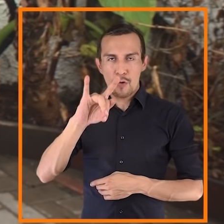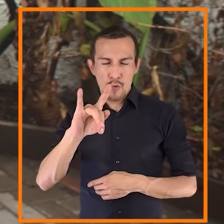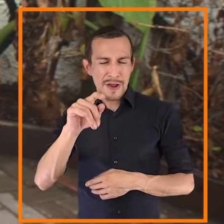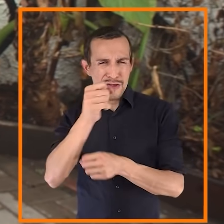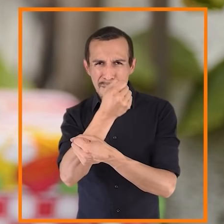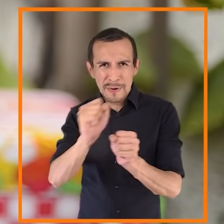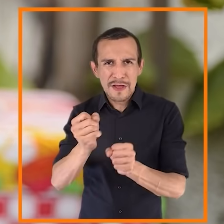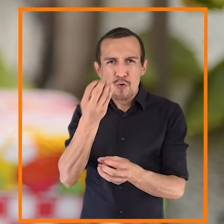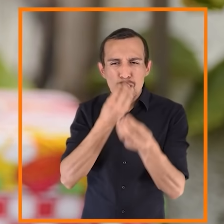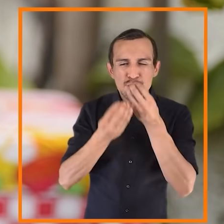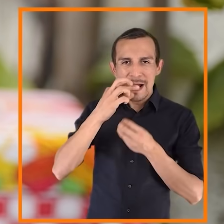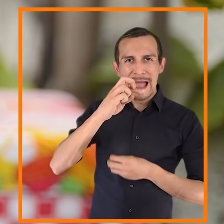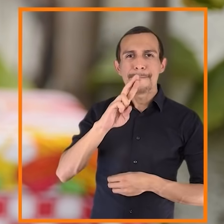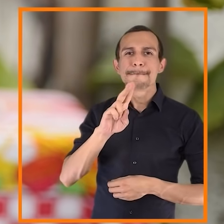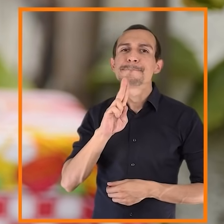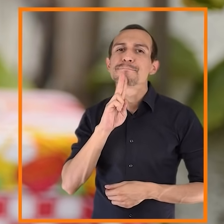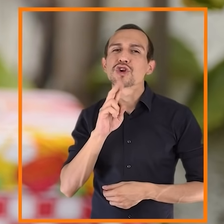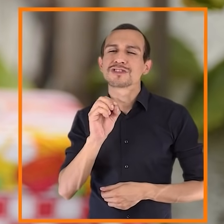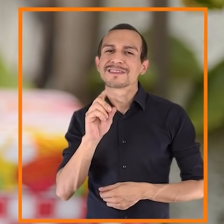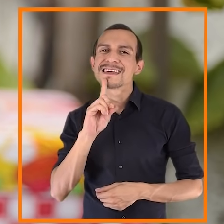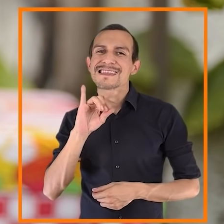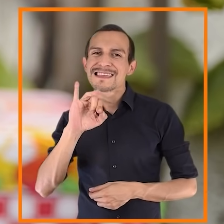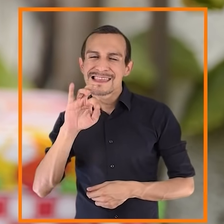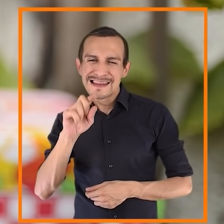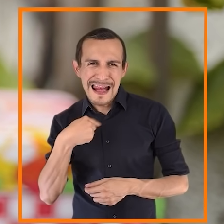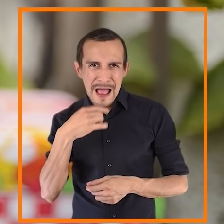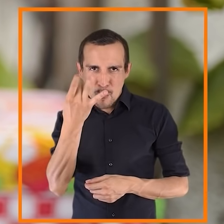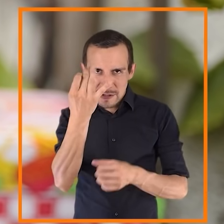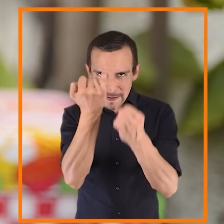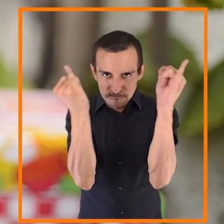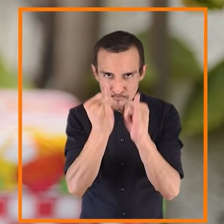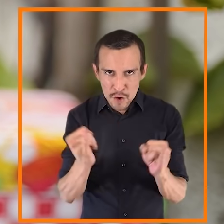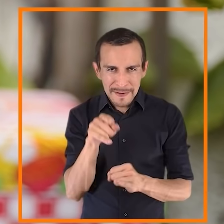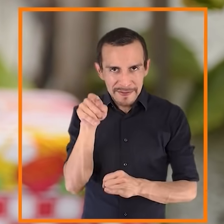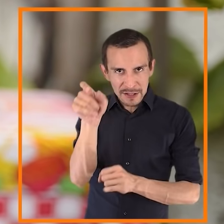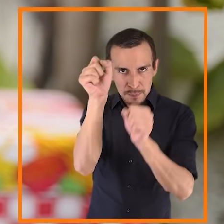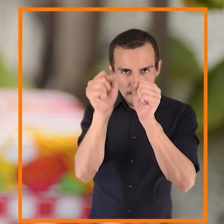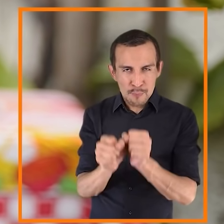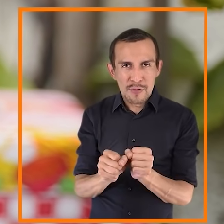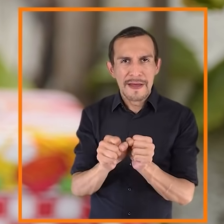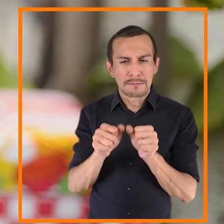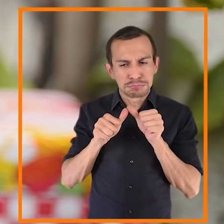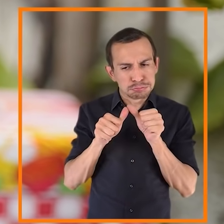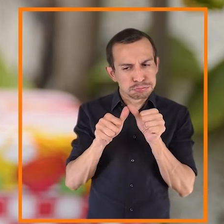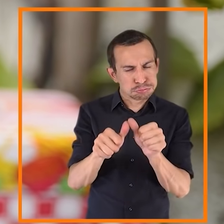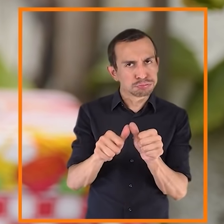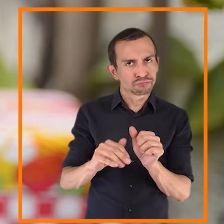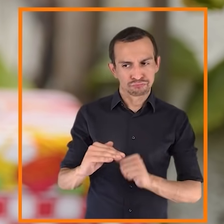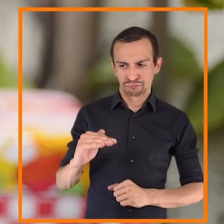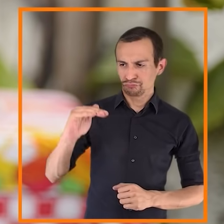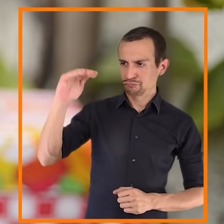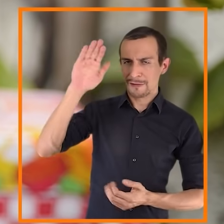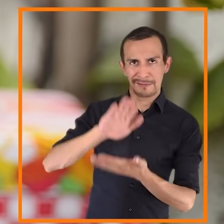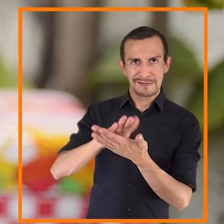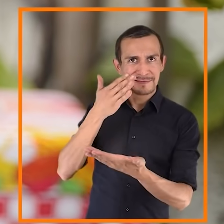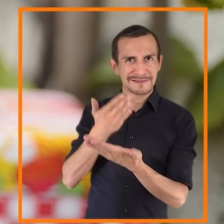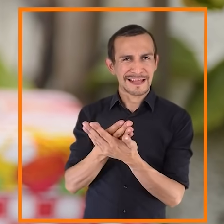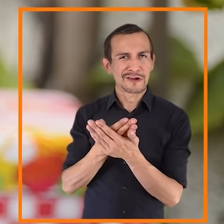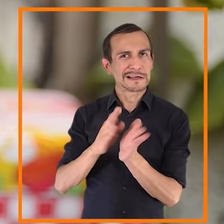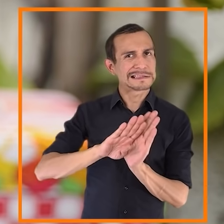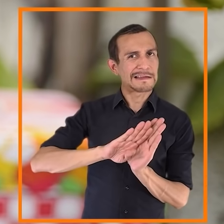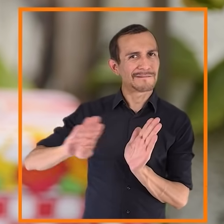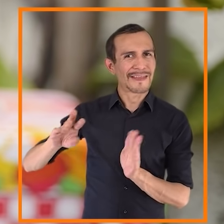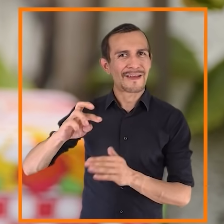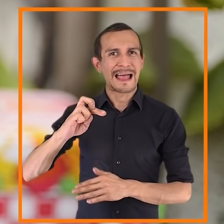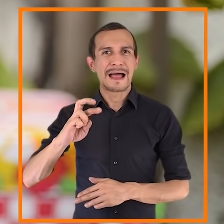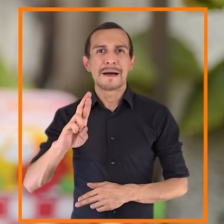procesar la proteína, entonces la única forma de que ellos puedan mantenerse sanos es